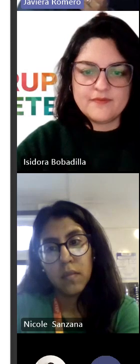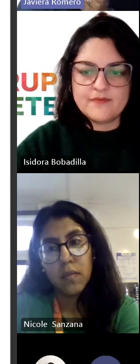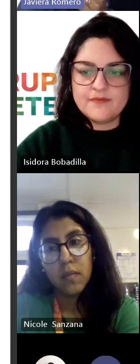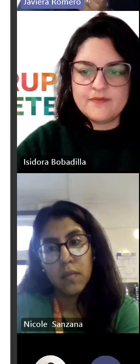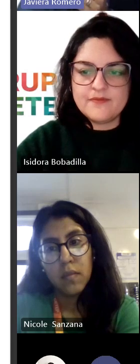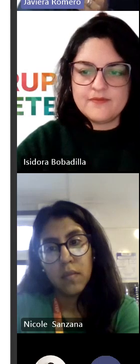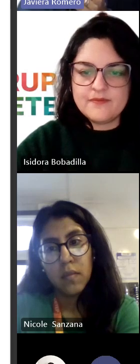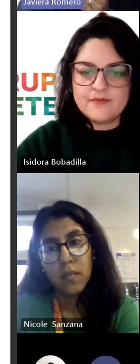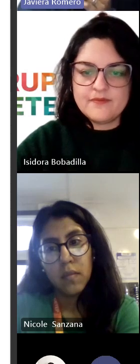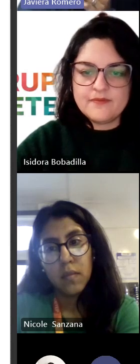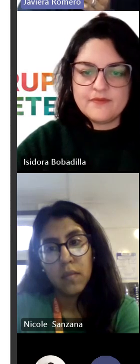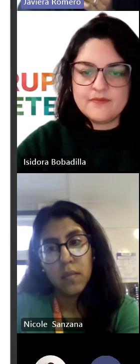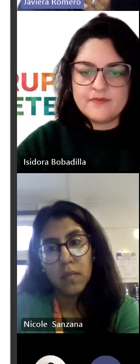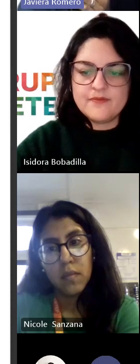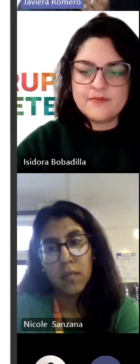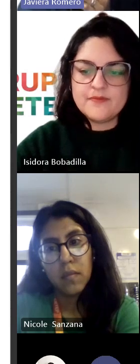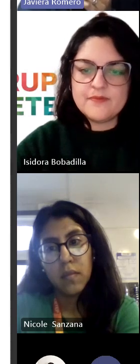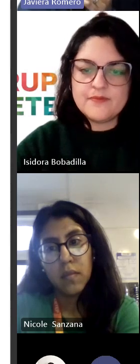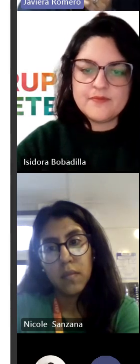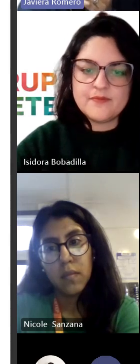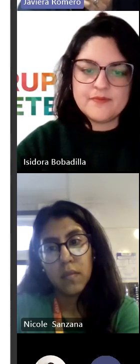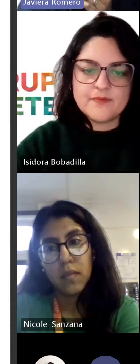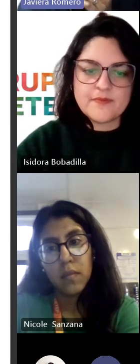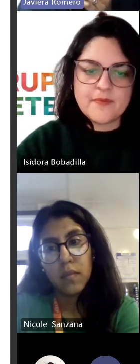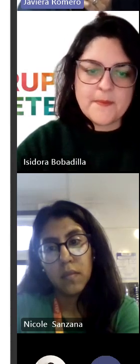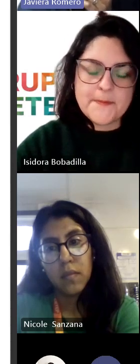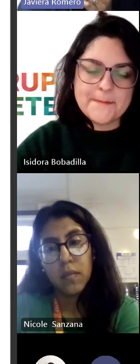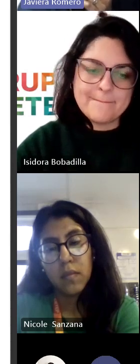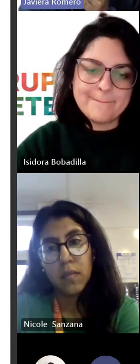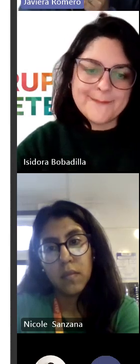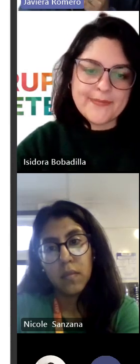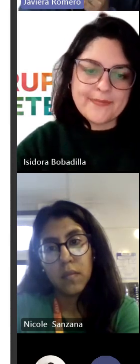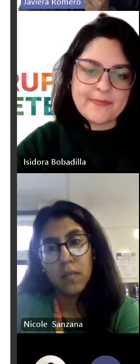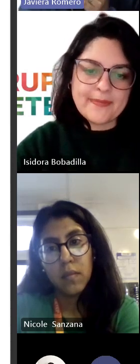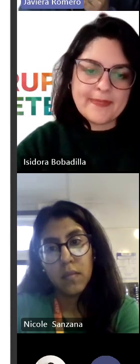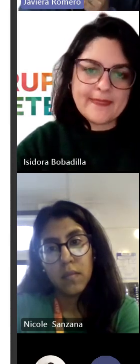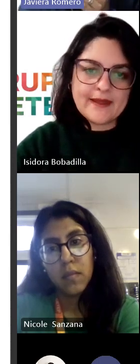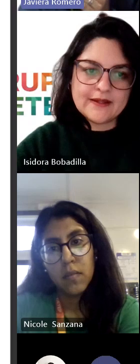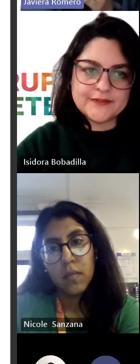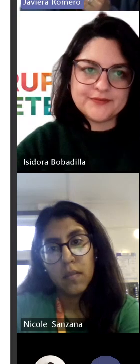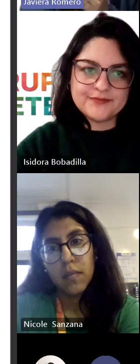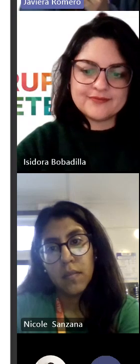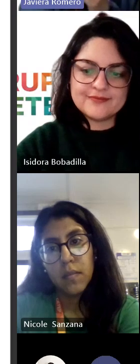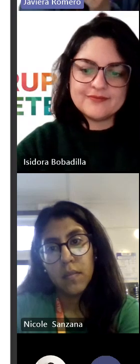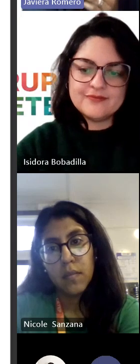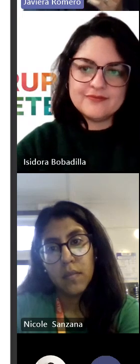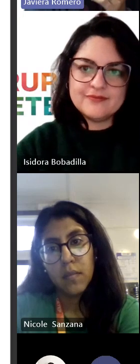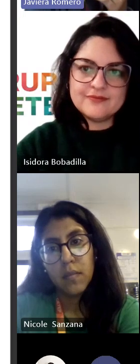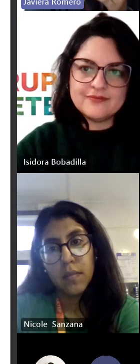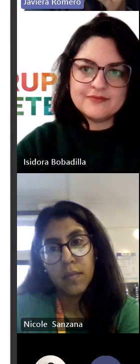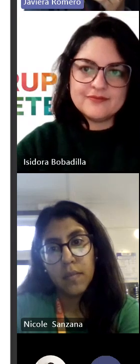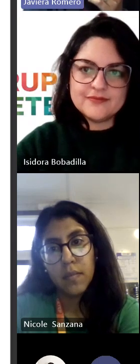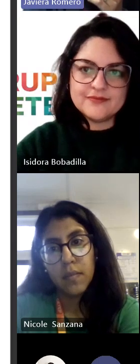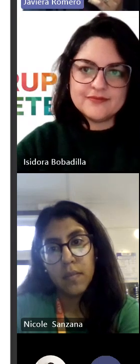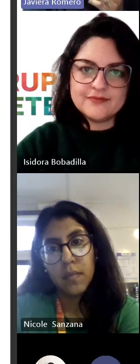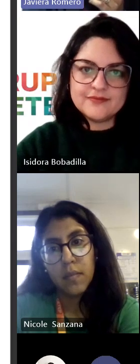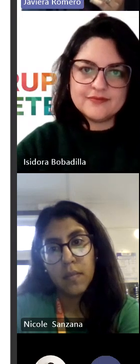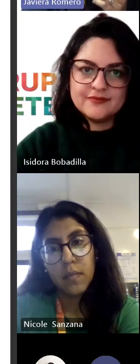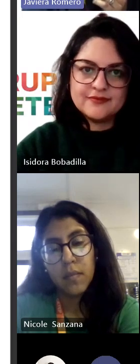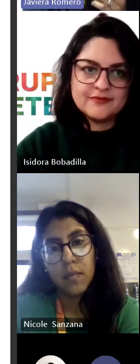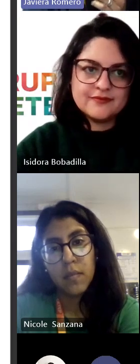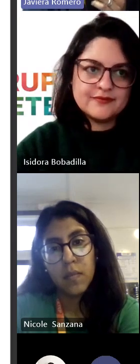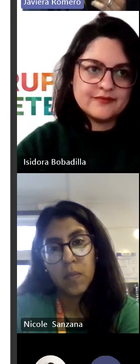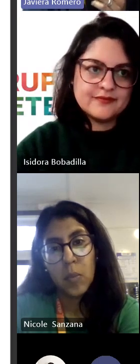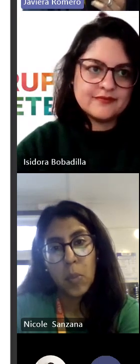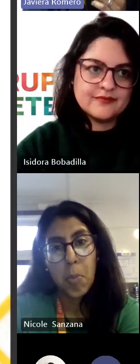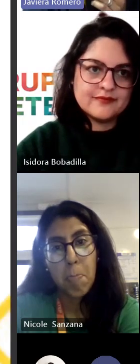está el suicidio, ya que es el término que una persona en forma voluntaria e intencional hace de su vida. Y la característica preponderante es la fatalidad y